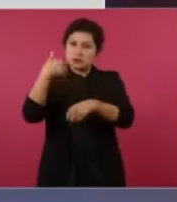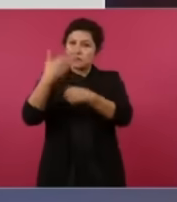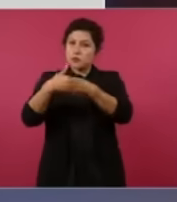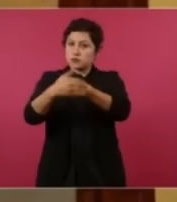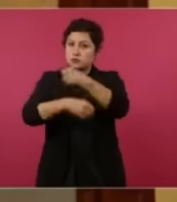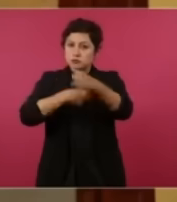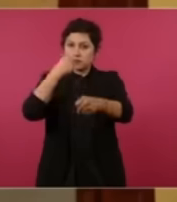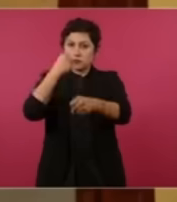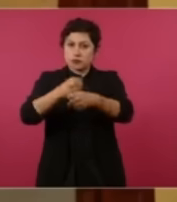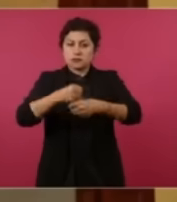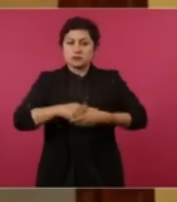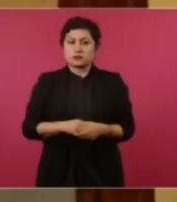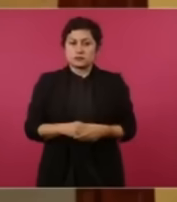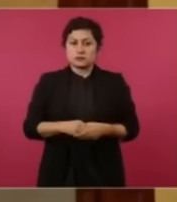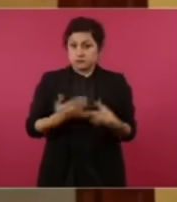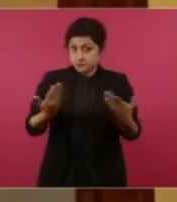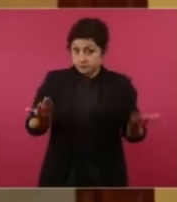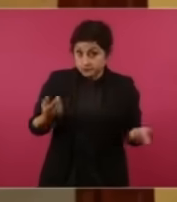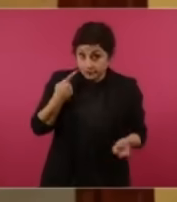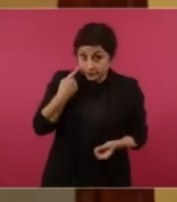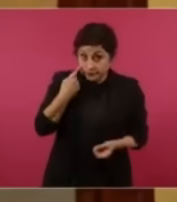no viven aquí